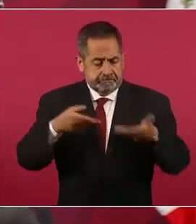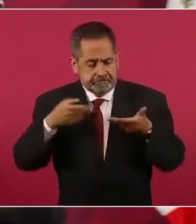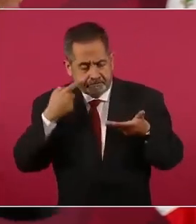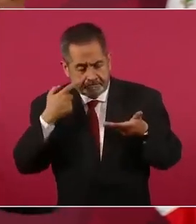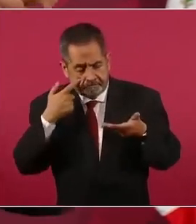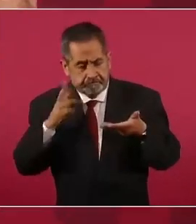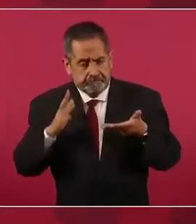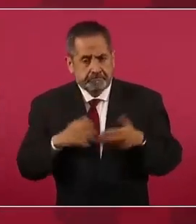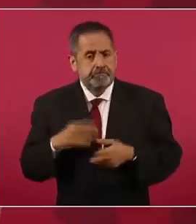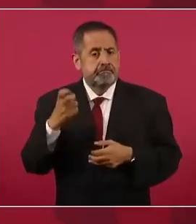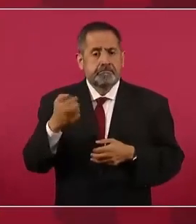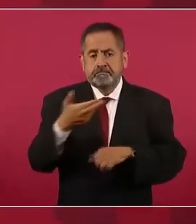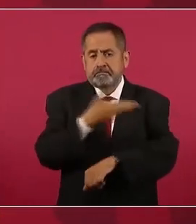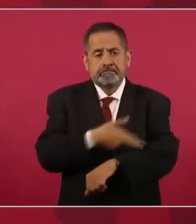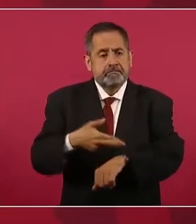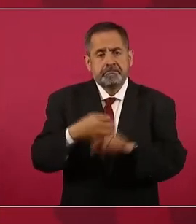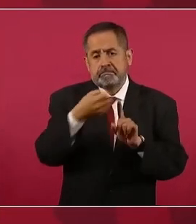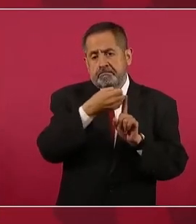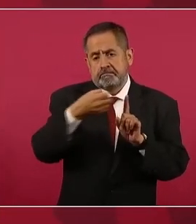Ese es el procedimiento.